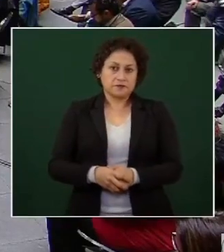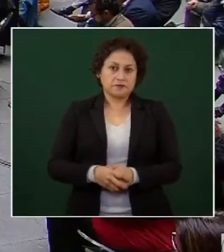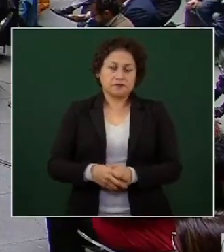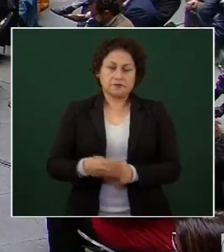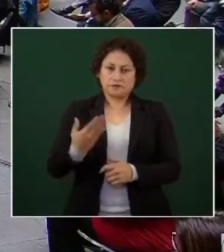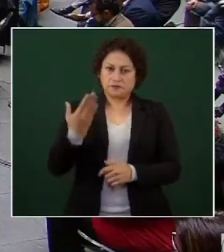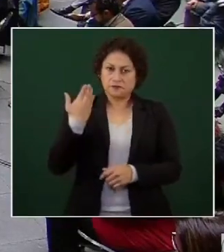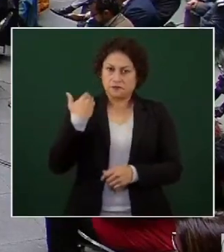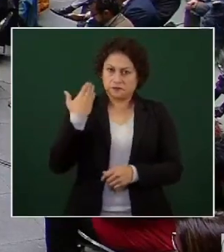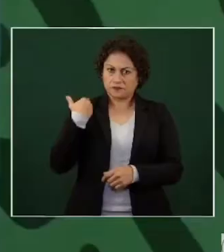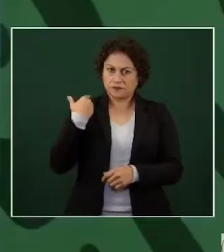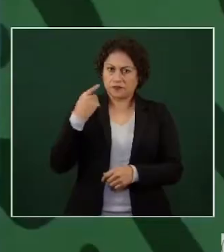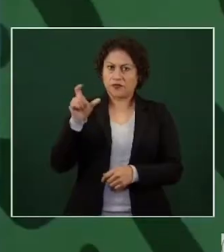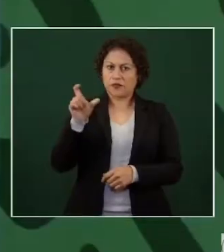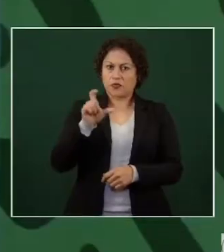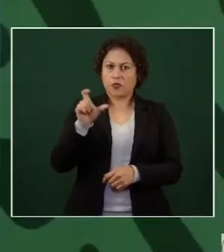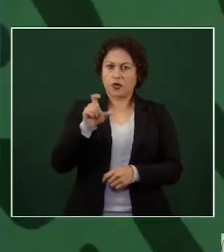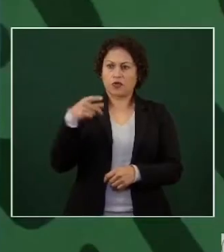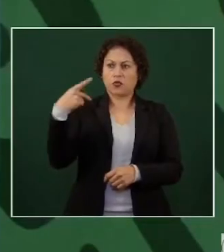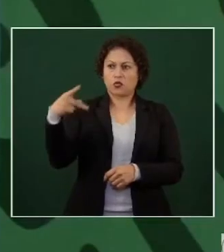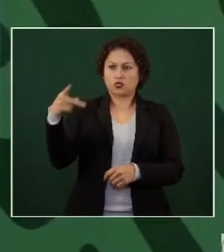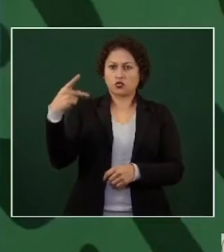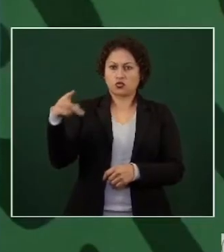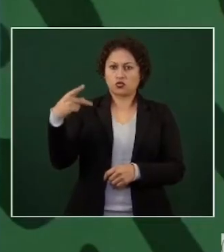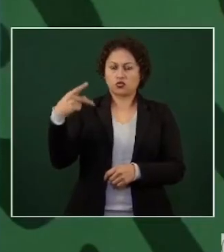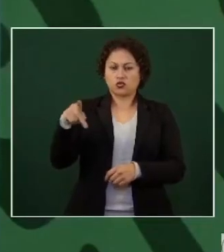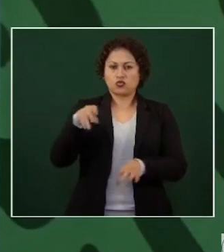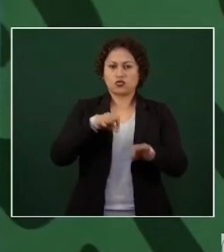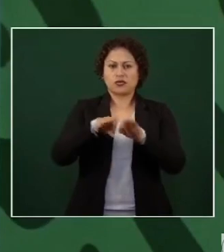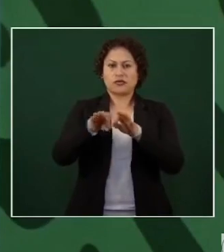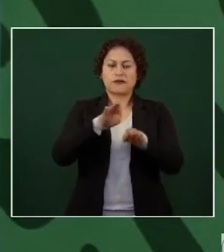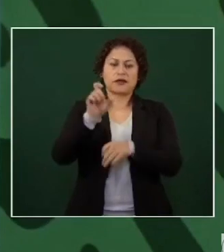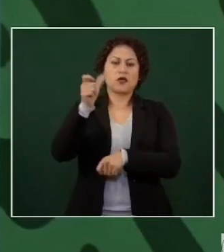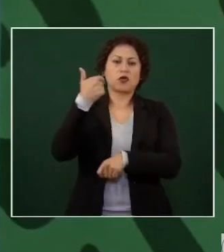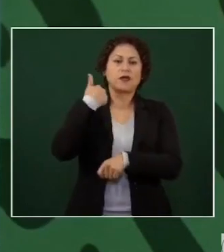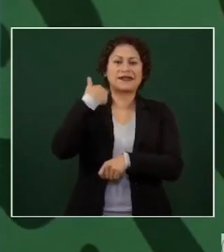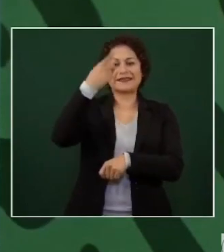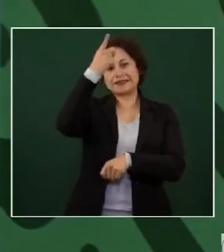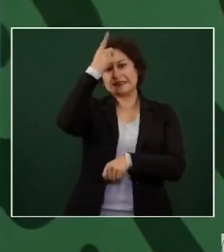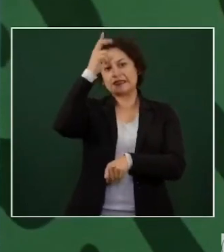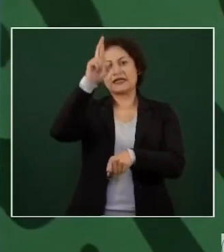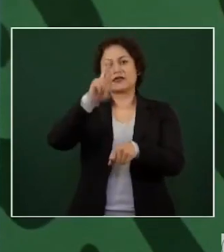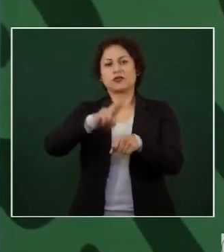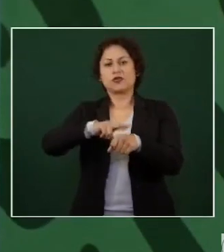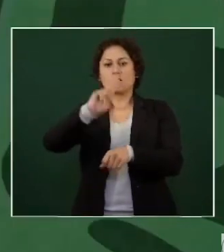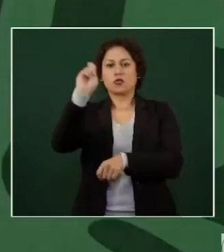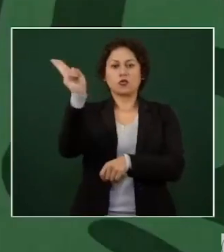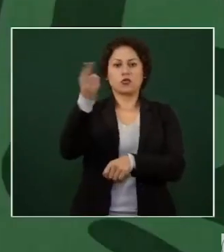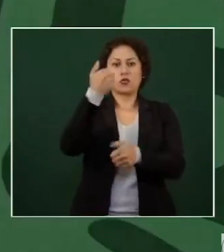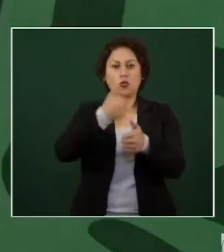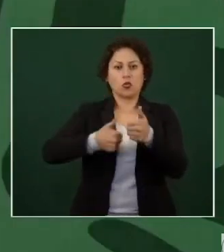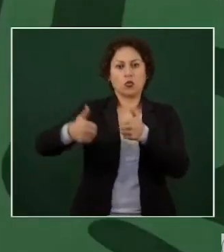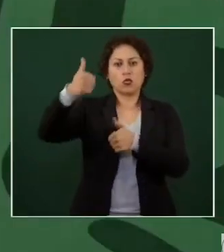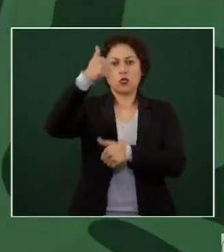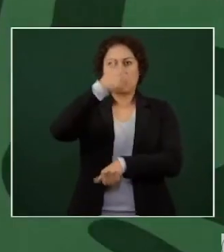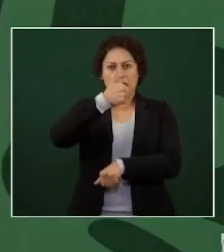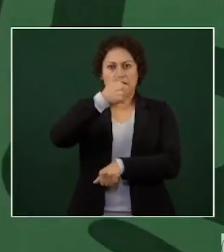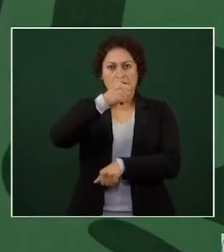terminando su mandato como rector de la UNAM, a